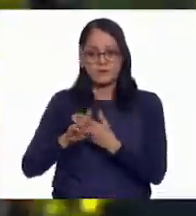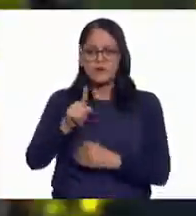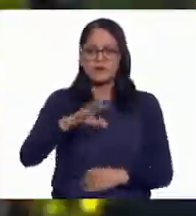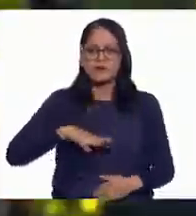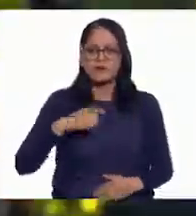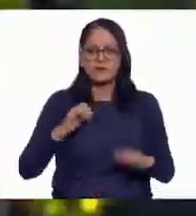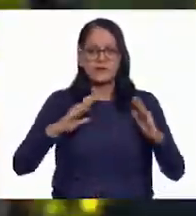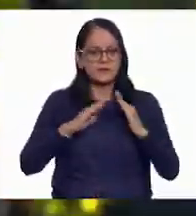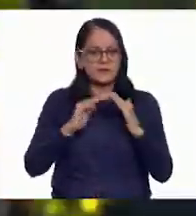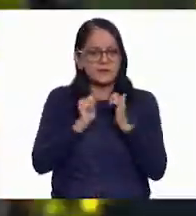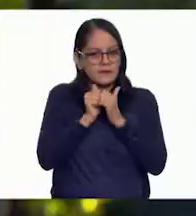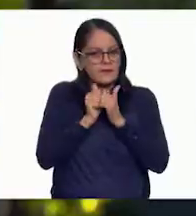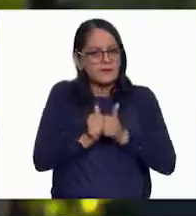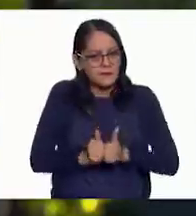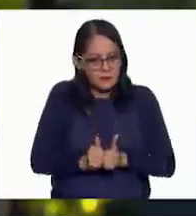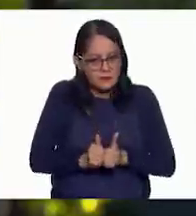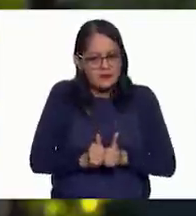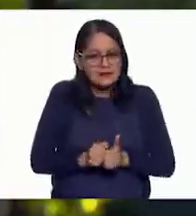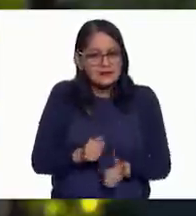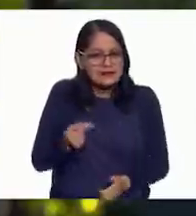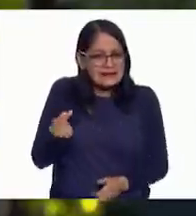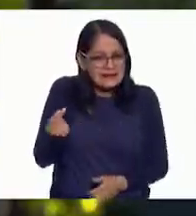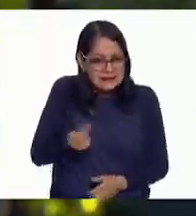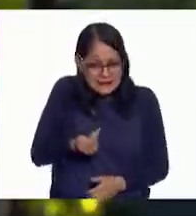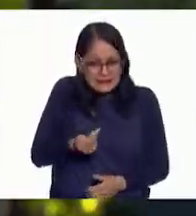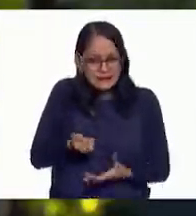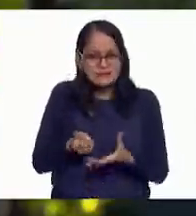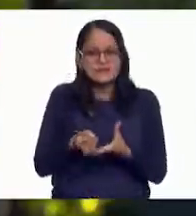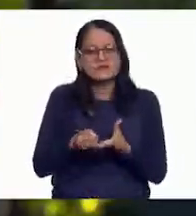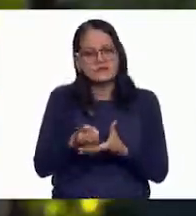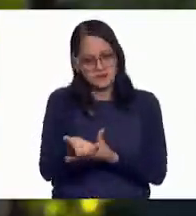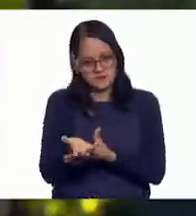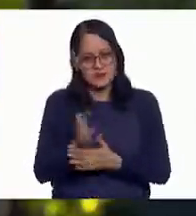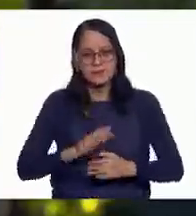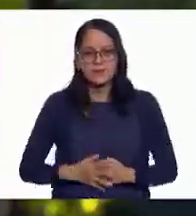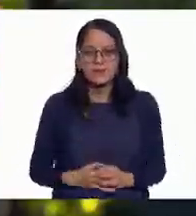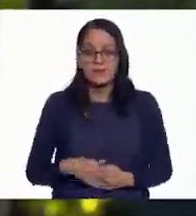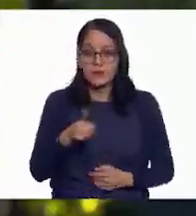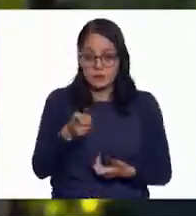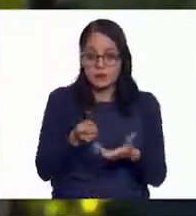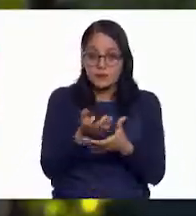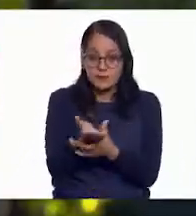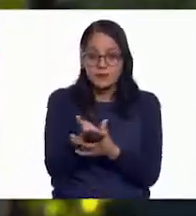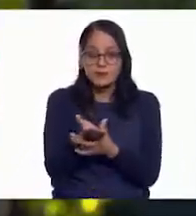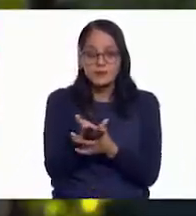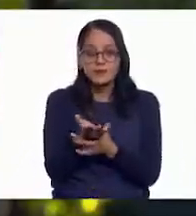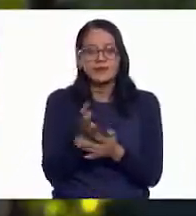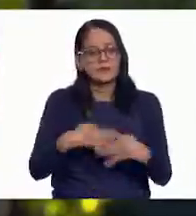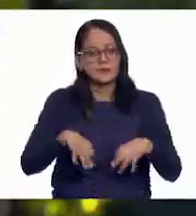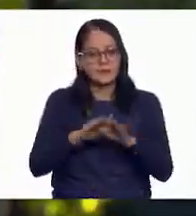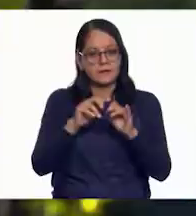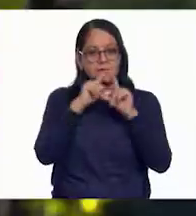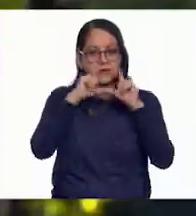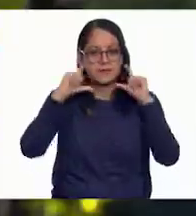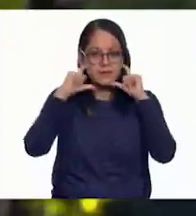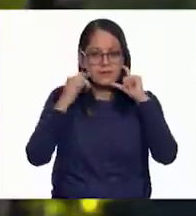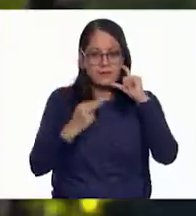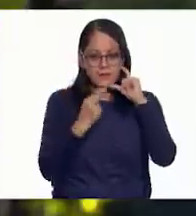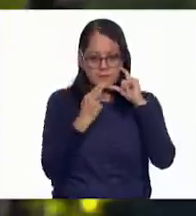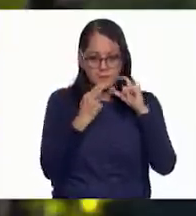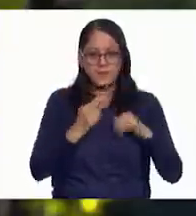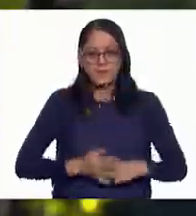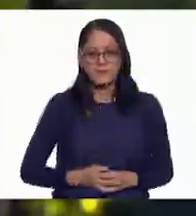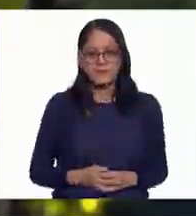no salir de casa a menos que sea muy necesario. Si lo haces, utiliza el